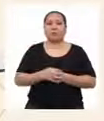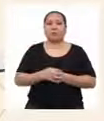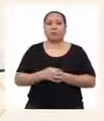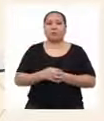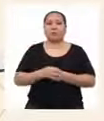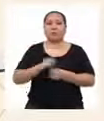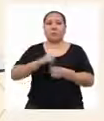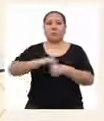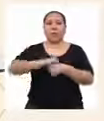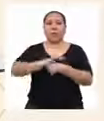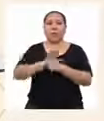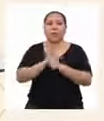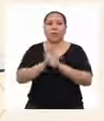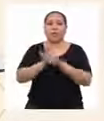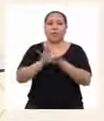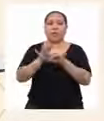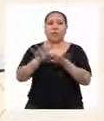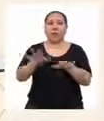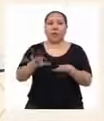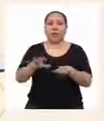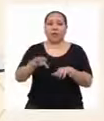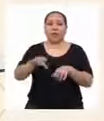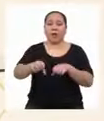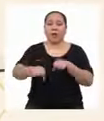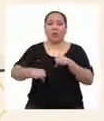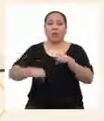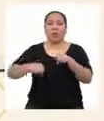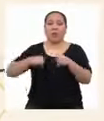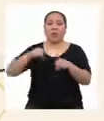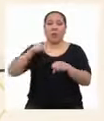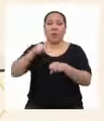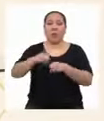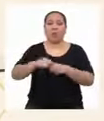Pandemia sobre ruedas. Solo el